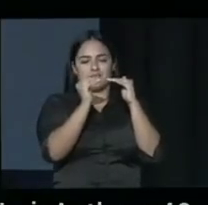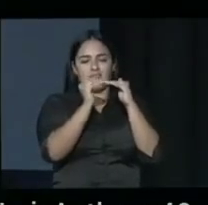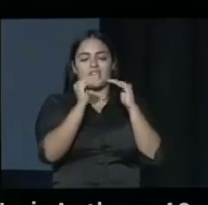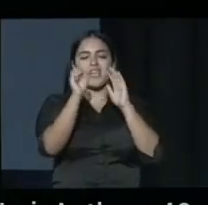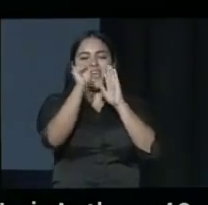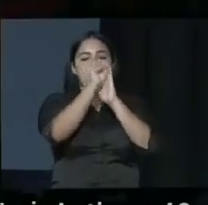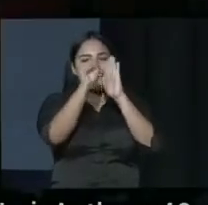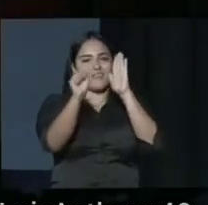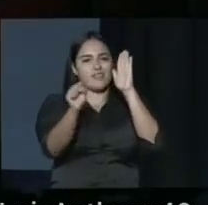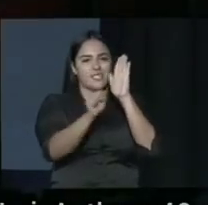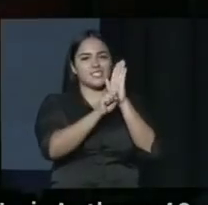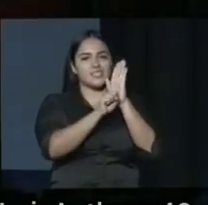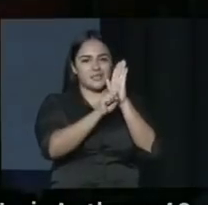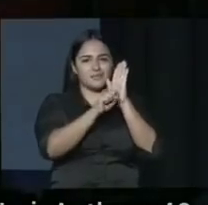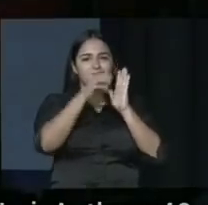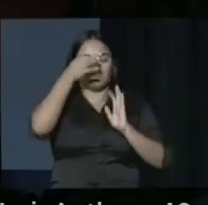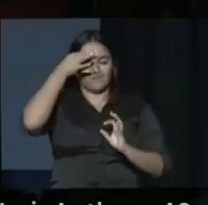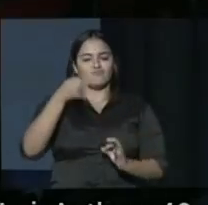estadidad.